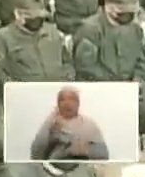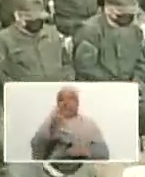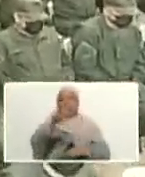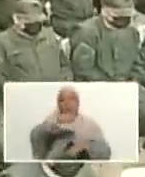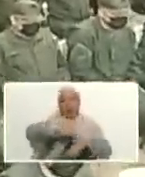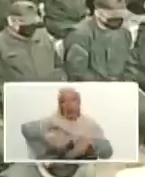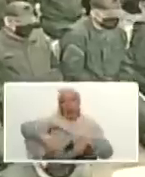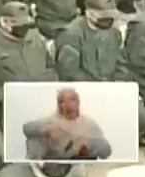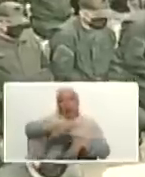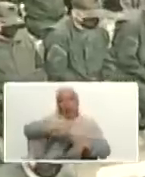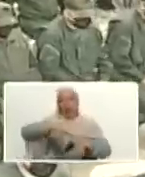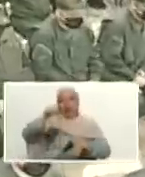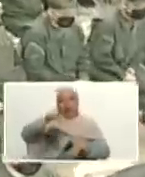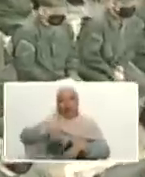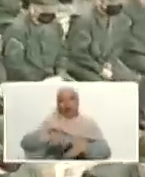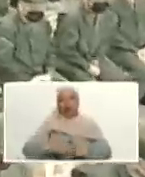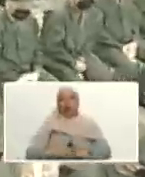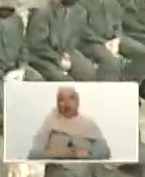entonces.